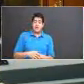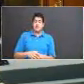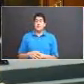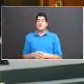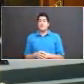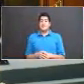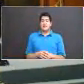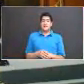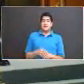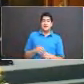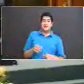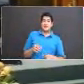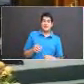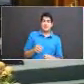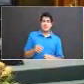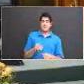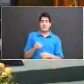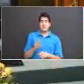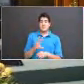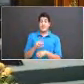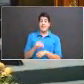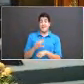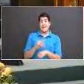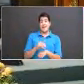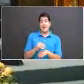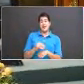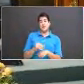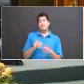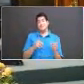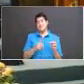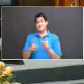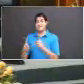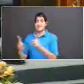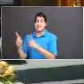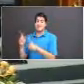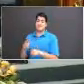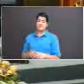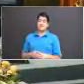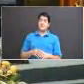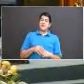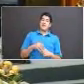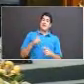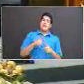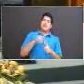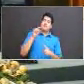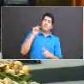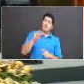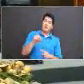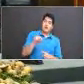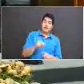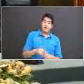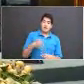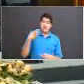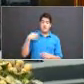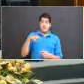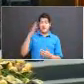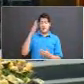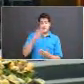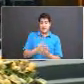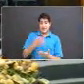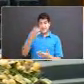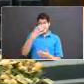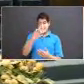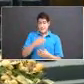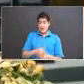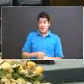idolatrar. Yo pienso que eso no es correcto. Y por eso es que para impedirle pecar a la gente, yo nunca